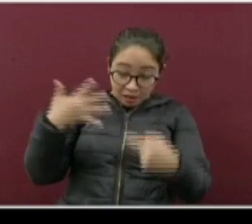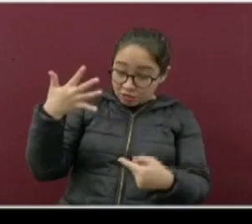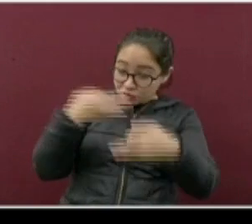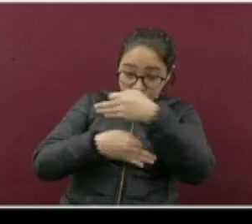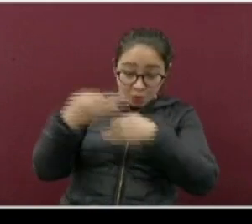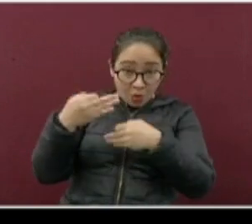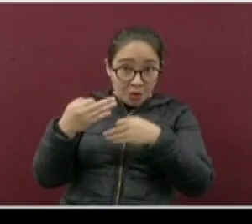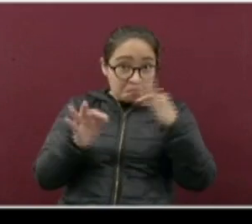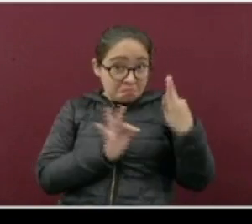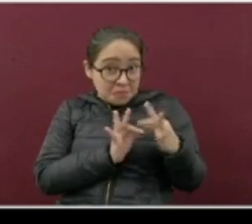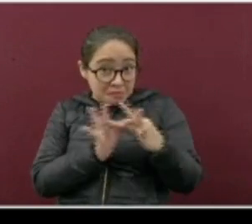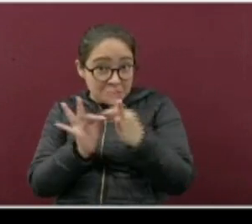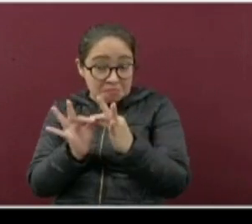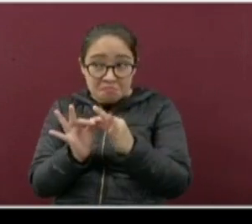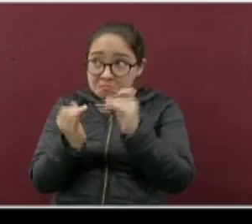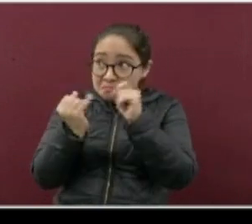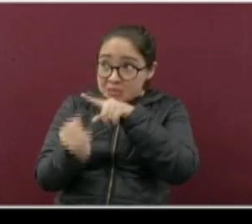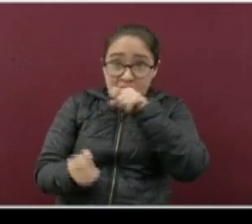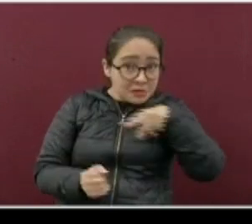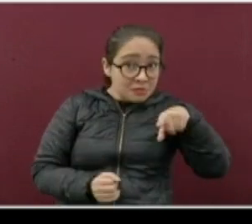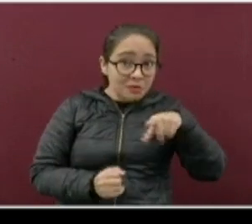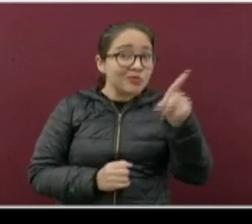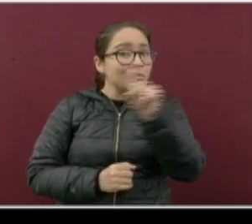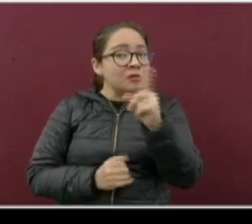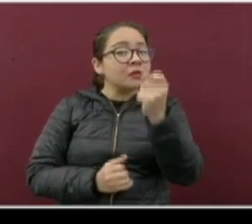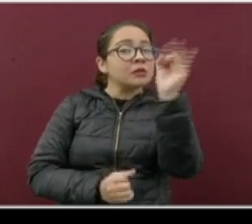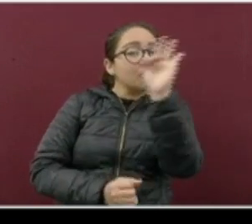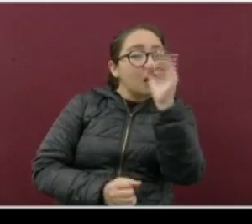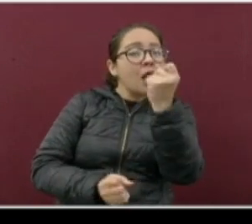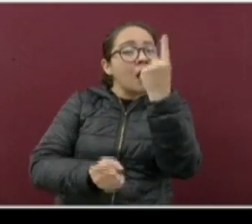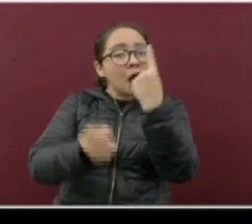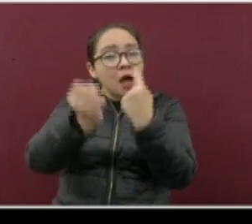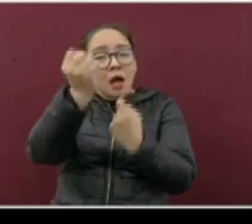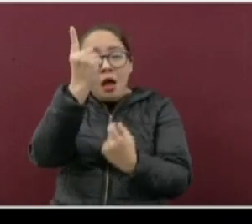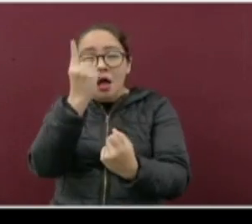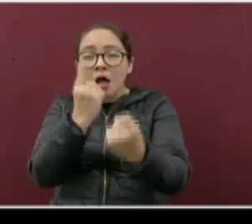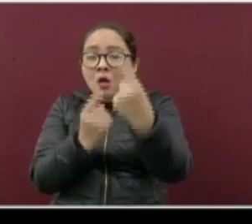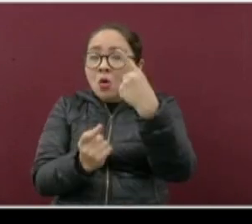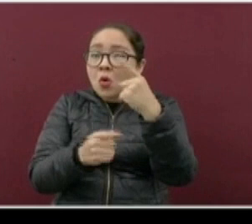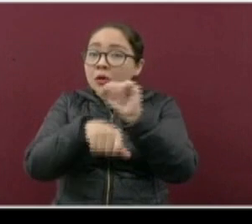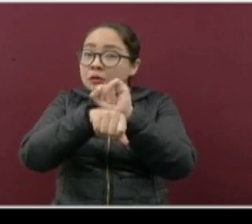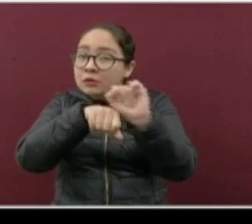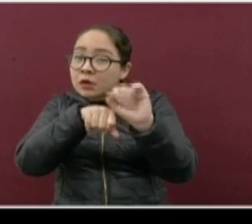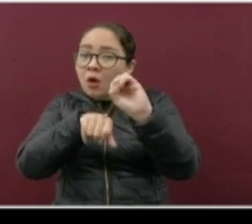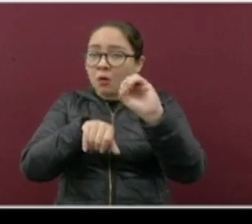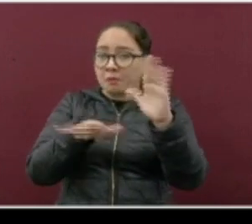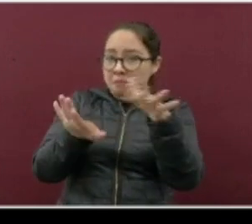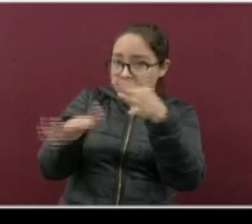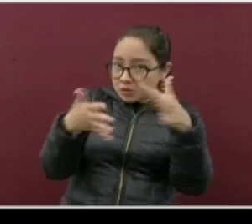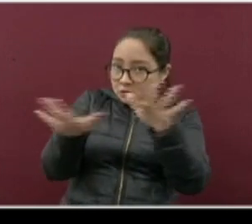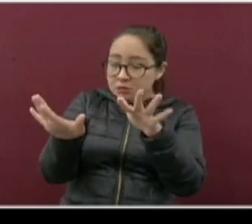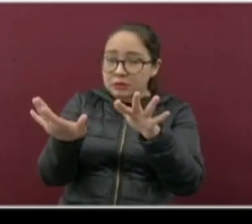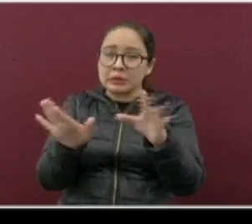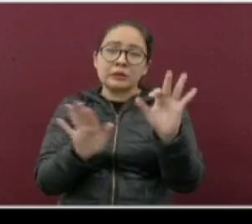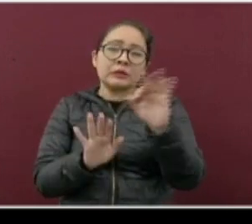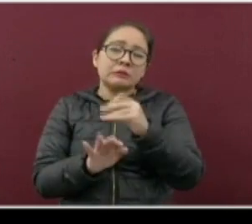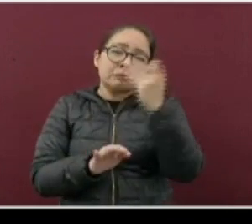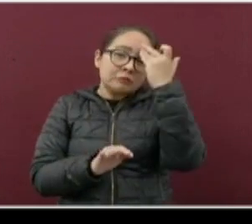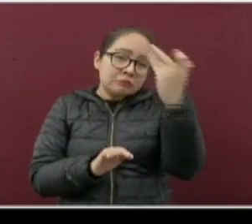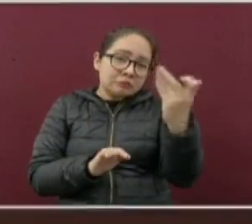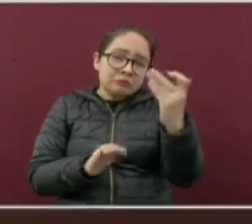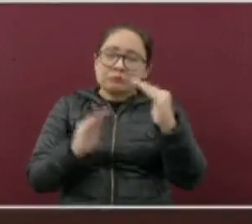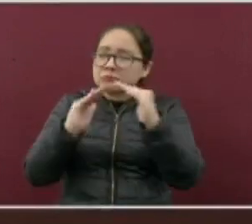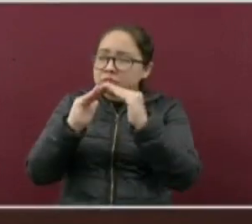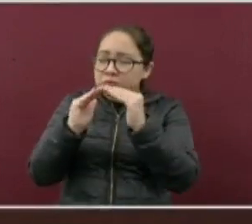síntomas juntos. Pueden ser solo alguno de ellos y pueden ser leves o moderados y recuperarse en